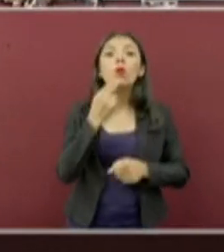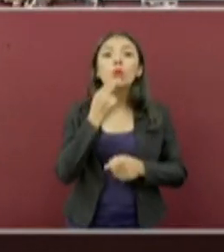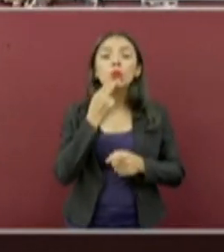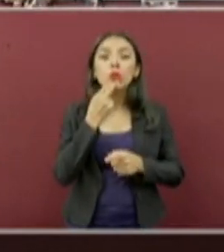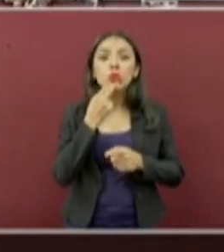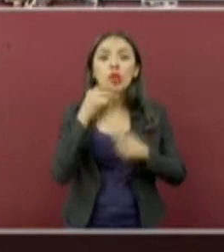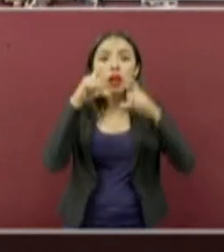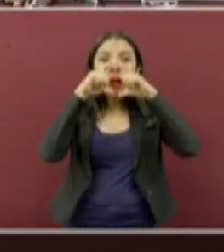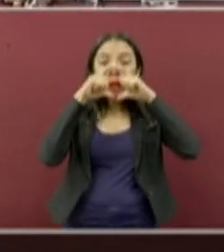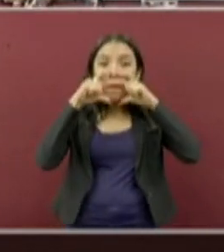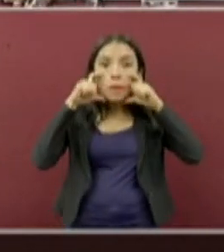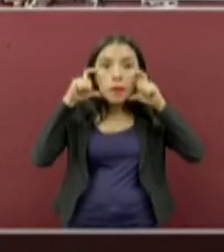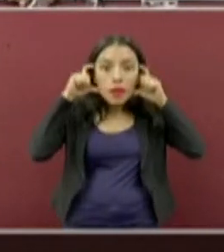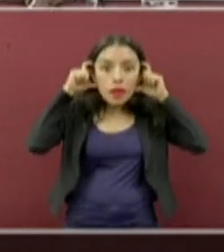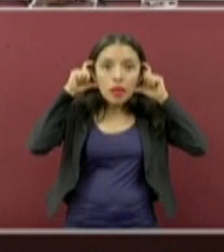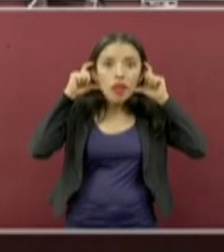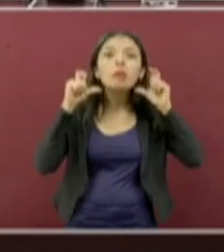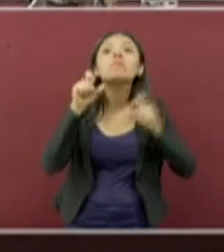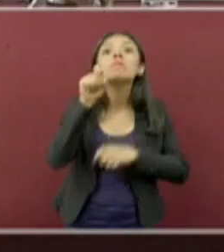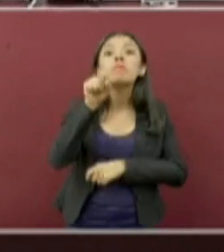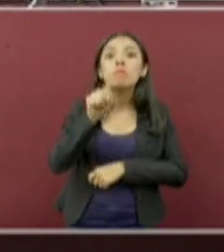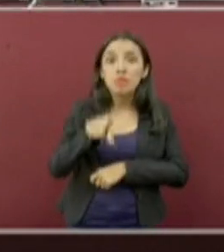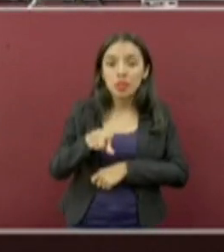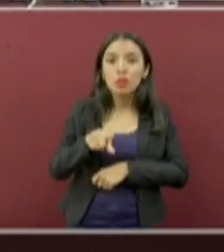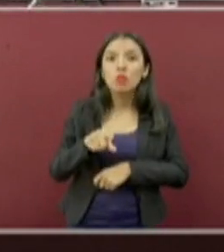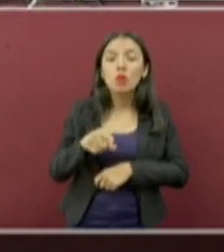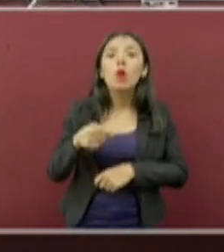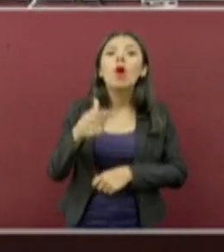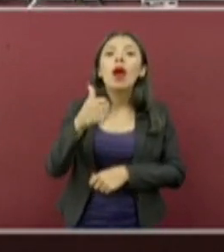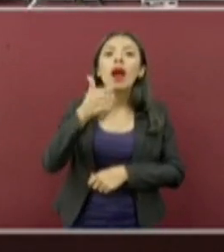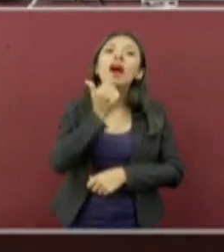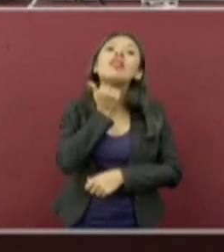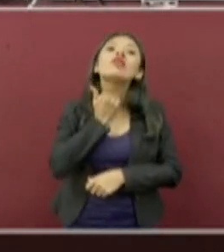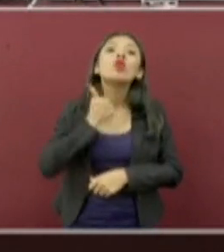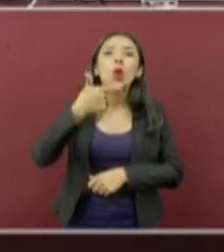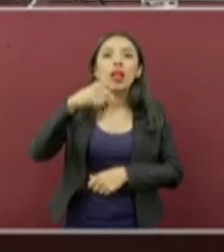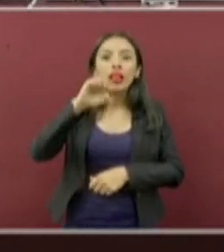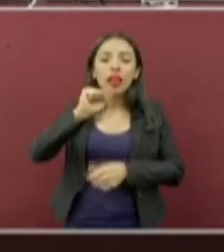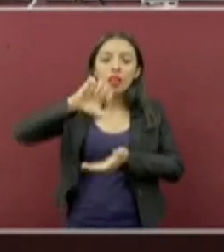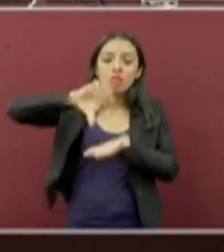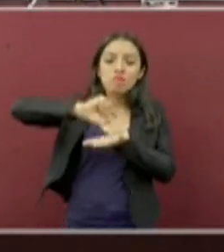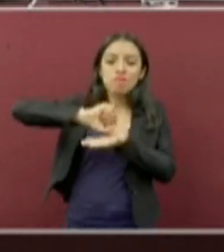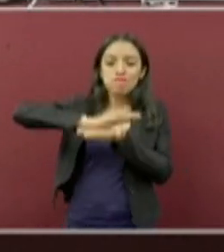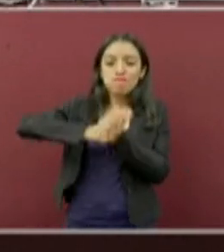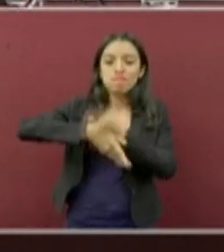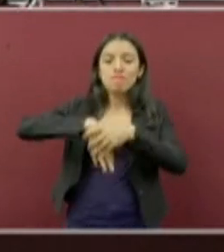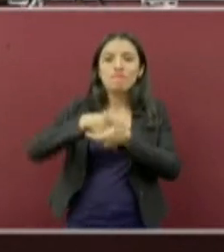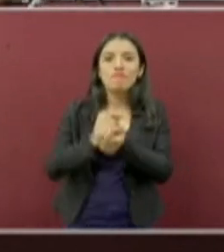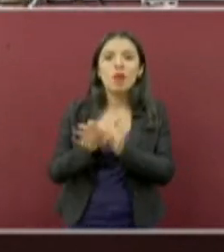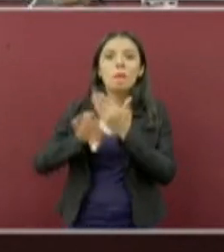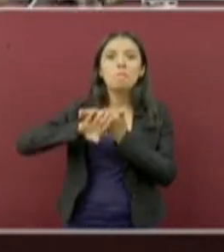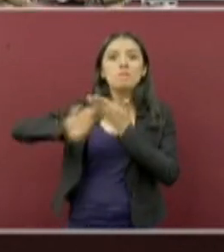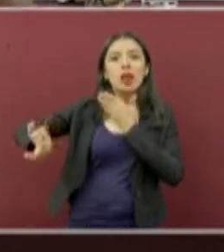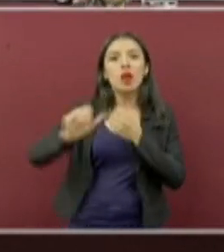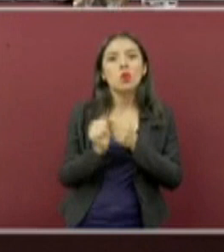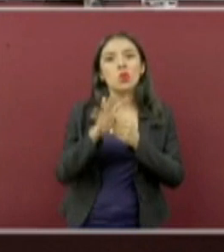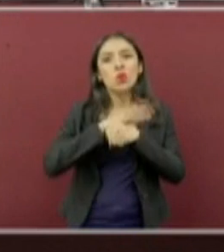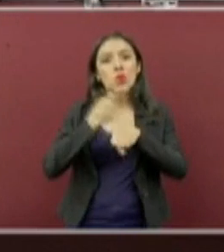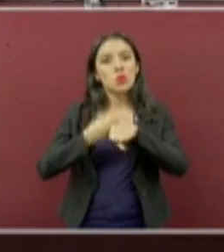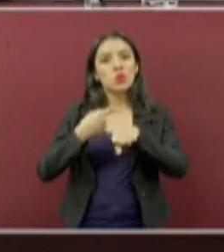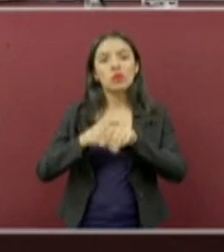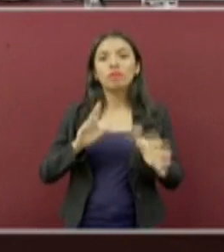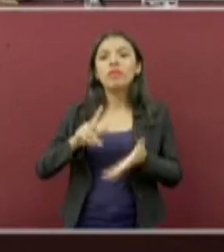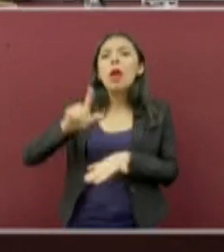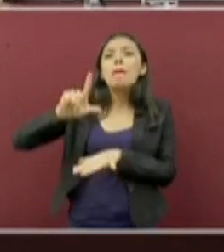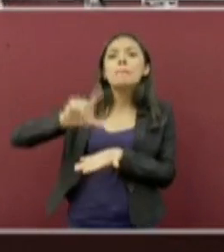correcto del cubrebocas y también del alcohol gel para combatir el coronavirus, y el